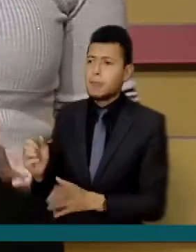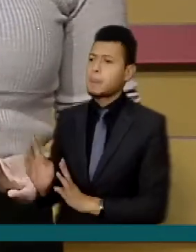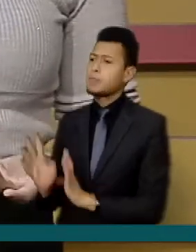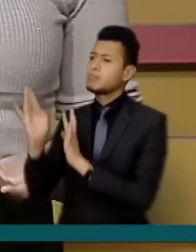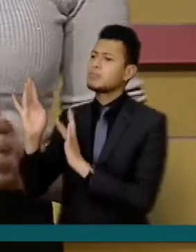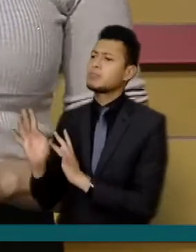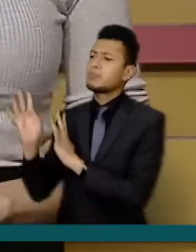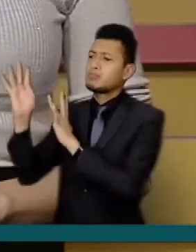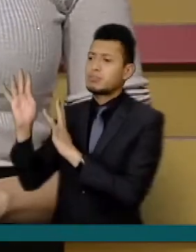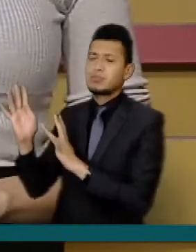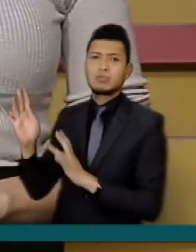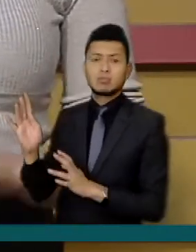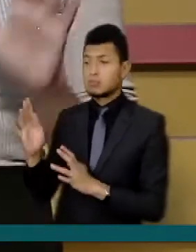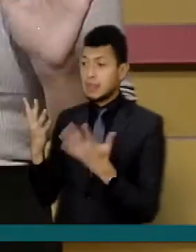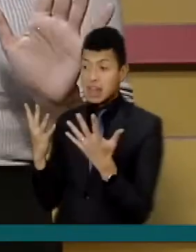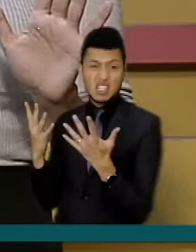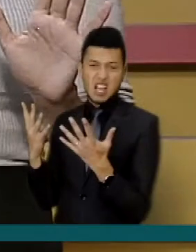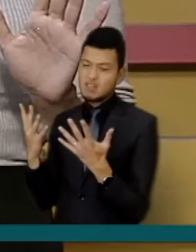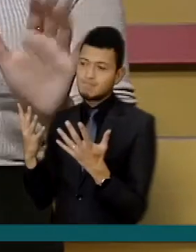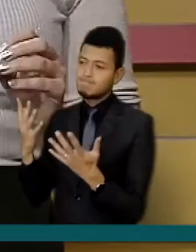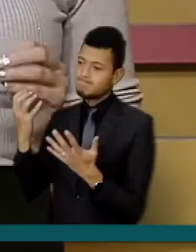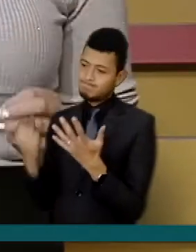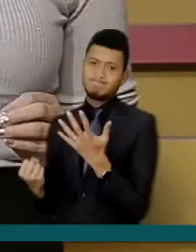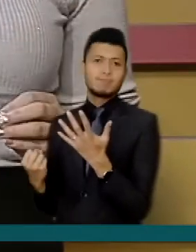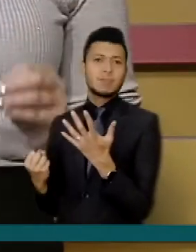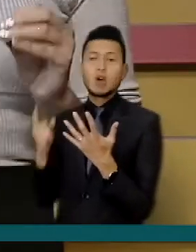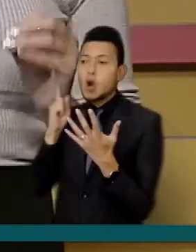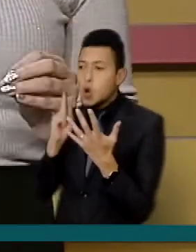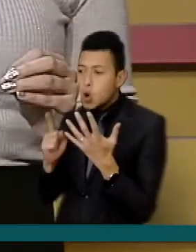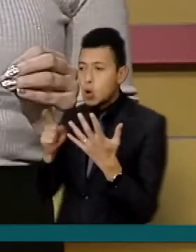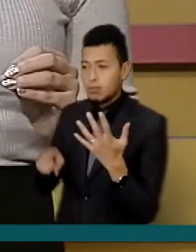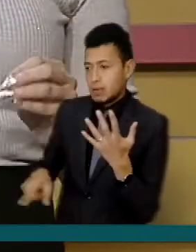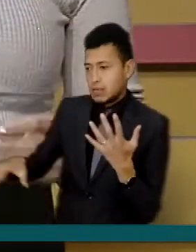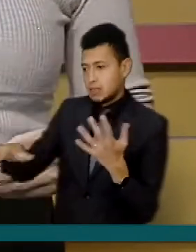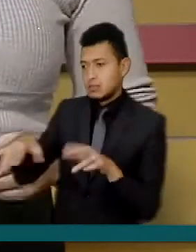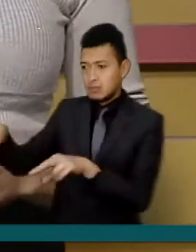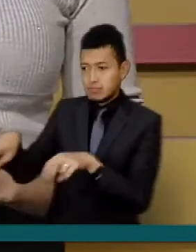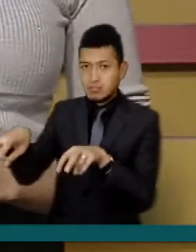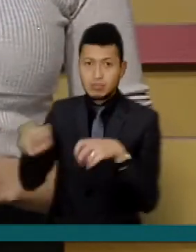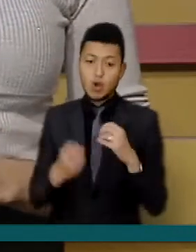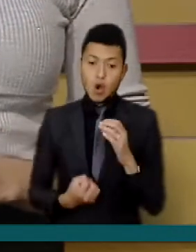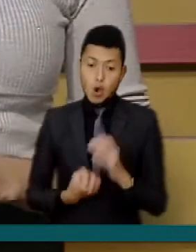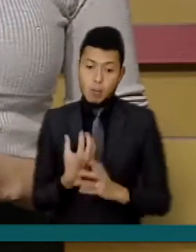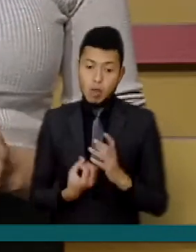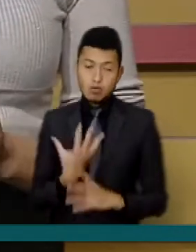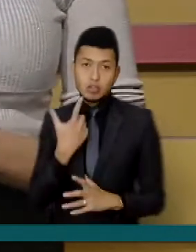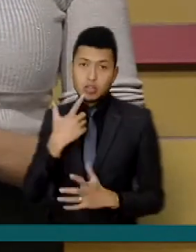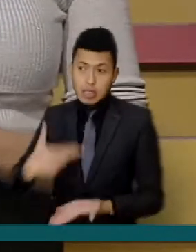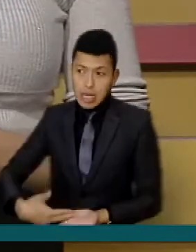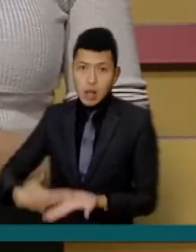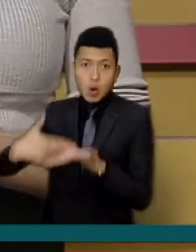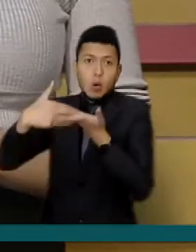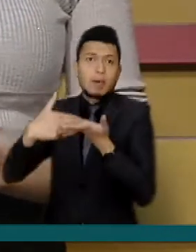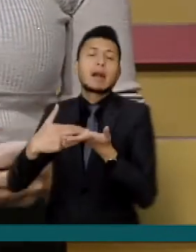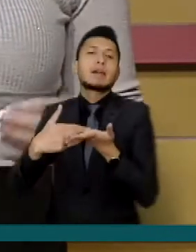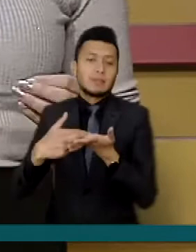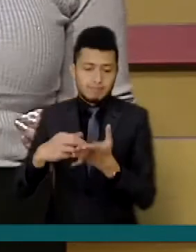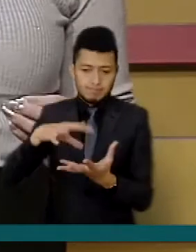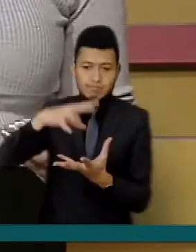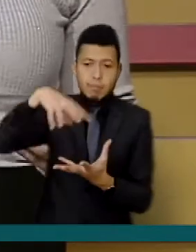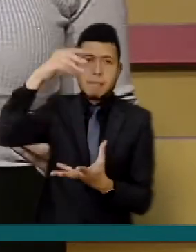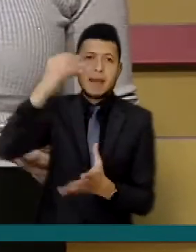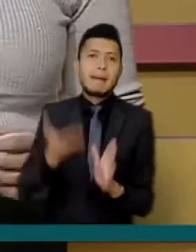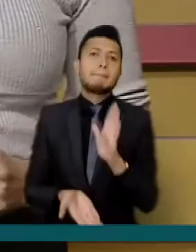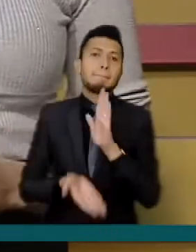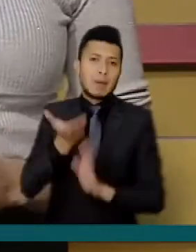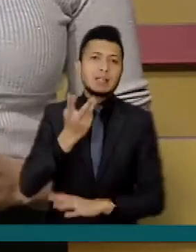cosecha no fue buena, solo se pudieron sacar 5 peras. Aquí, para que los productores recuperen lo que han perdido, pues se van a vender las peras mucho